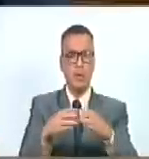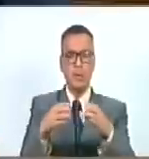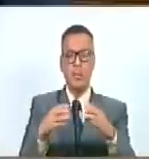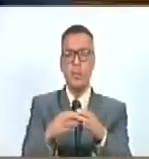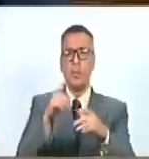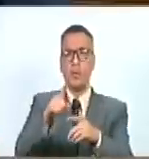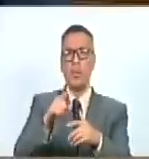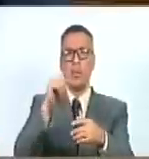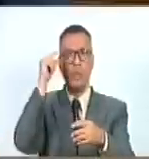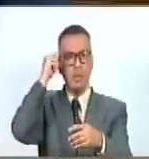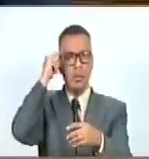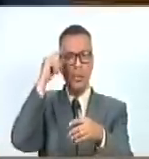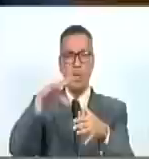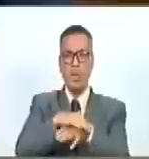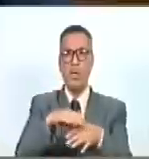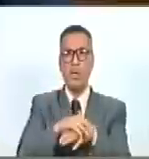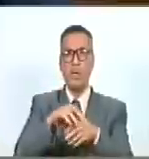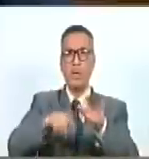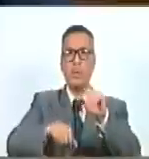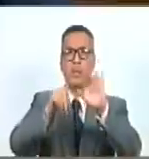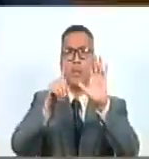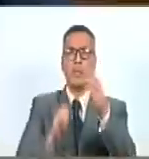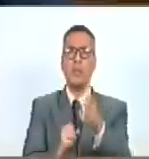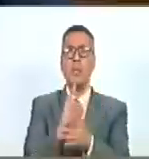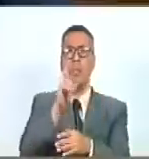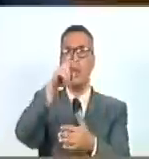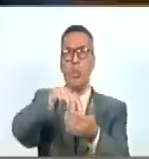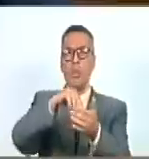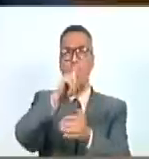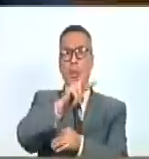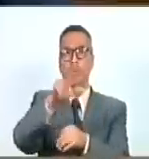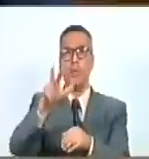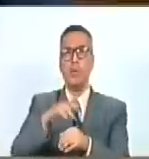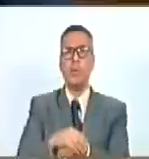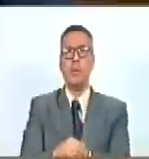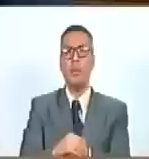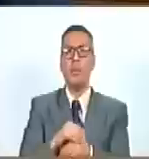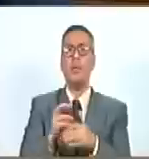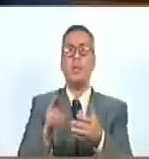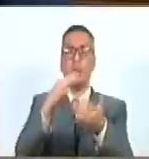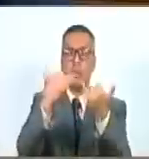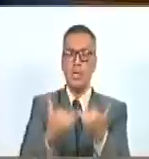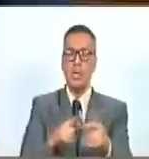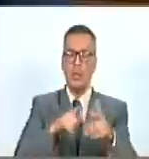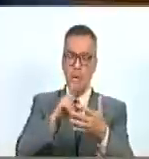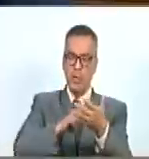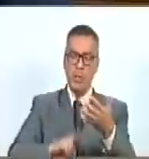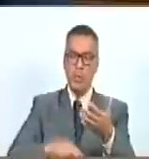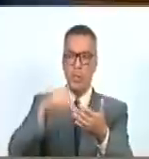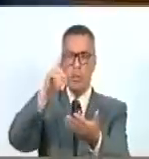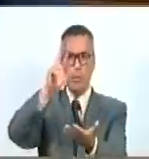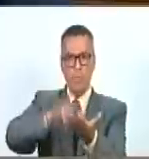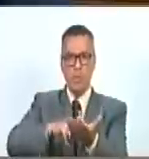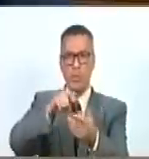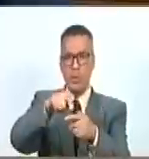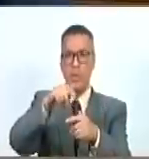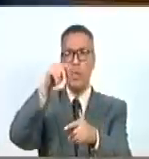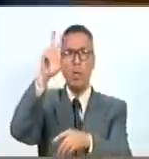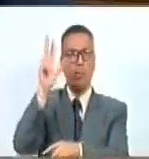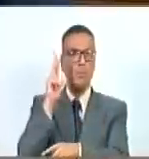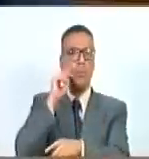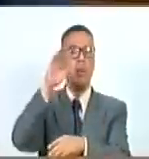ordinaria del día martes 16 de mayo de 2023. Una vez leída y sometida a votación, resultó